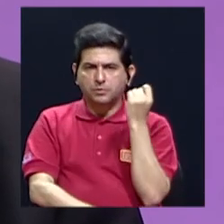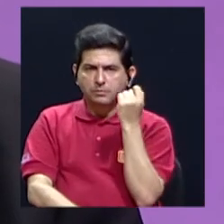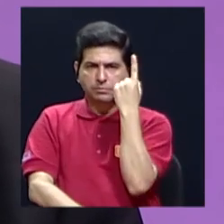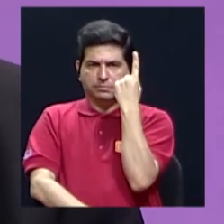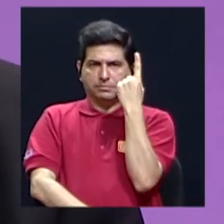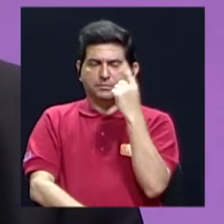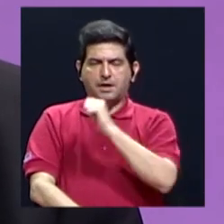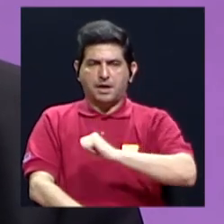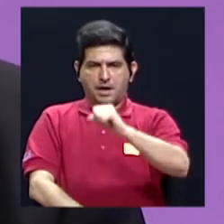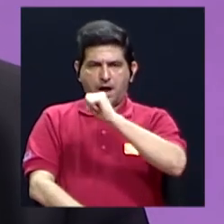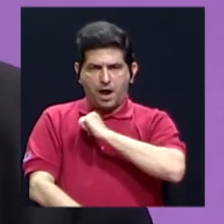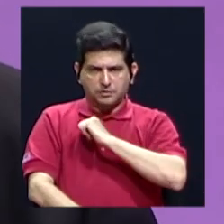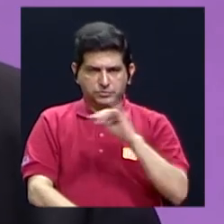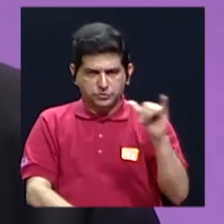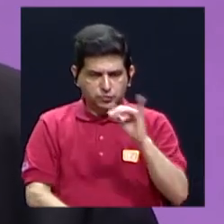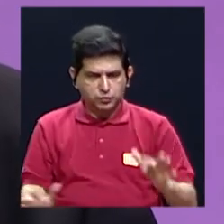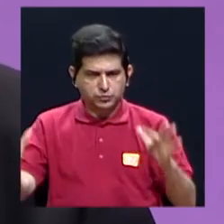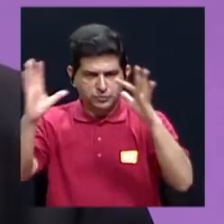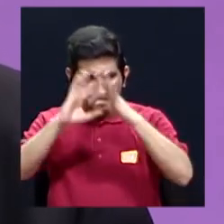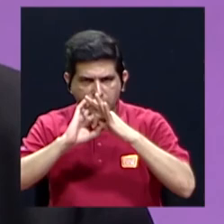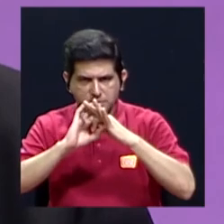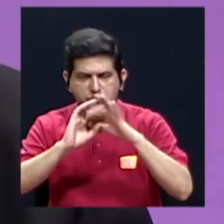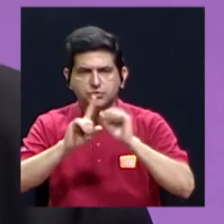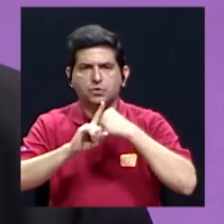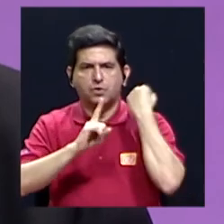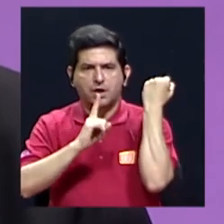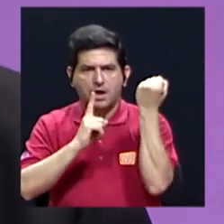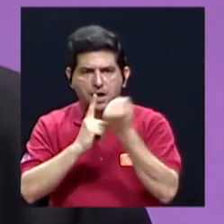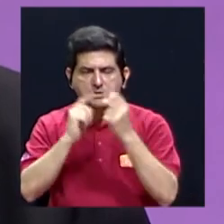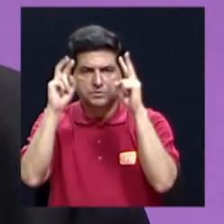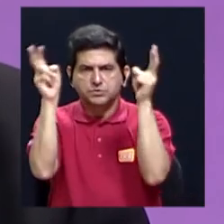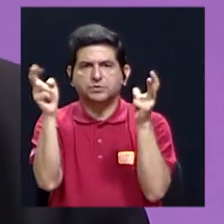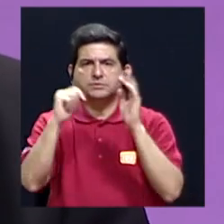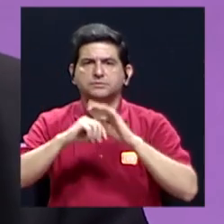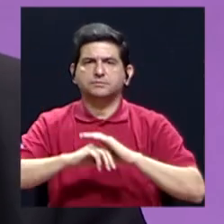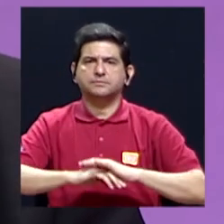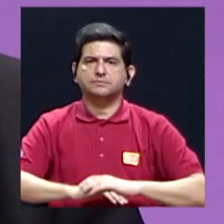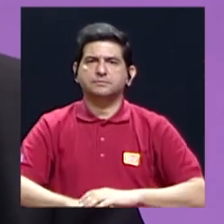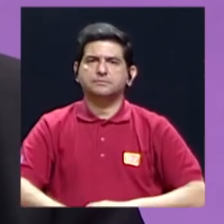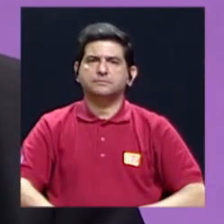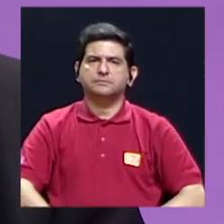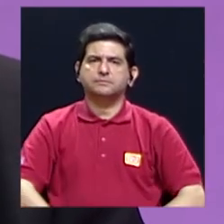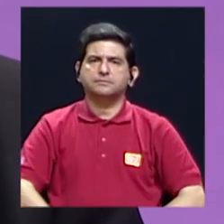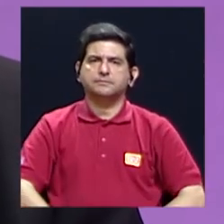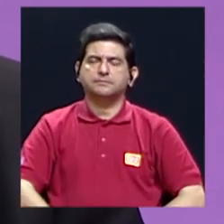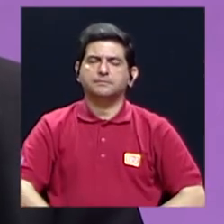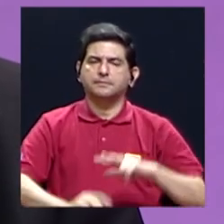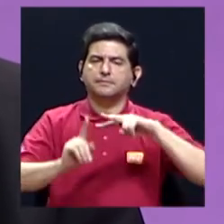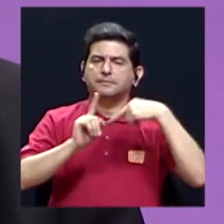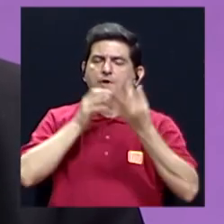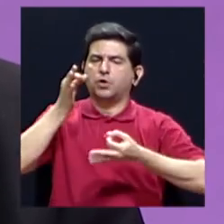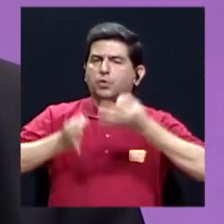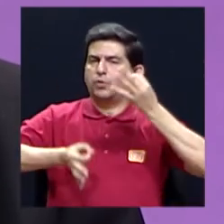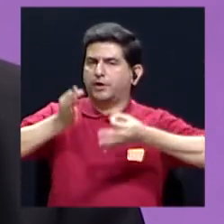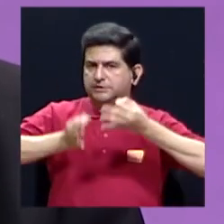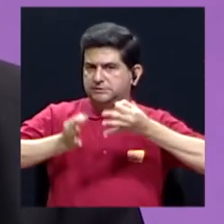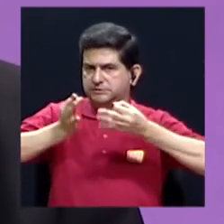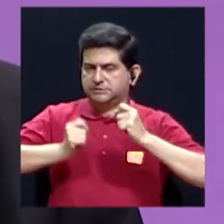la actitud de la población en relación con estos, digamos, con estos temas. Desde el punto de vista